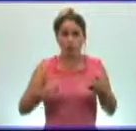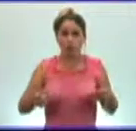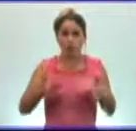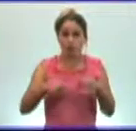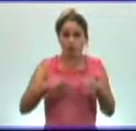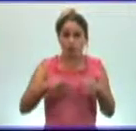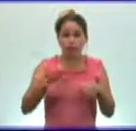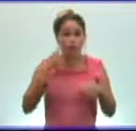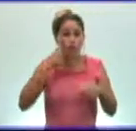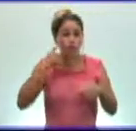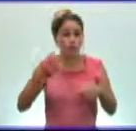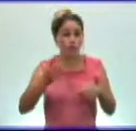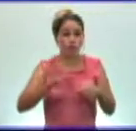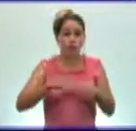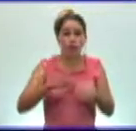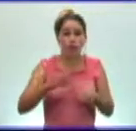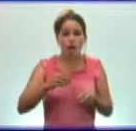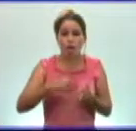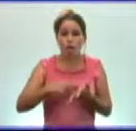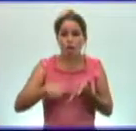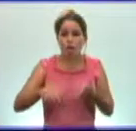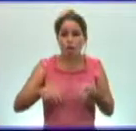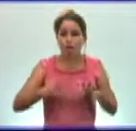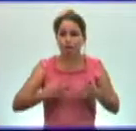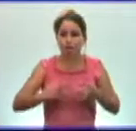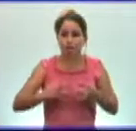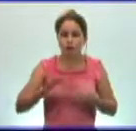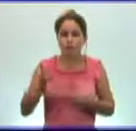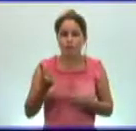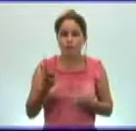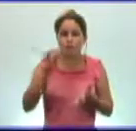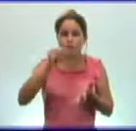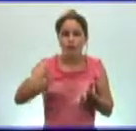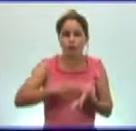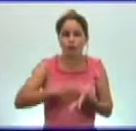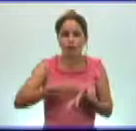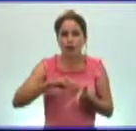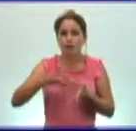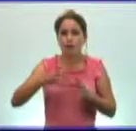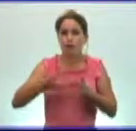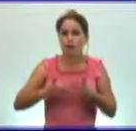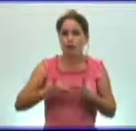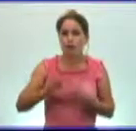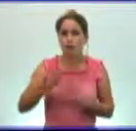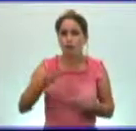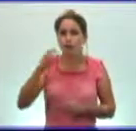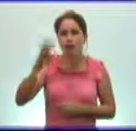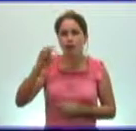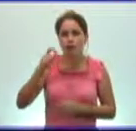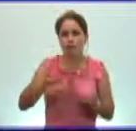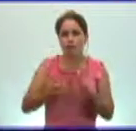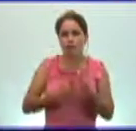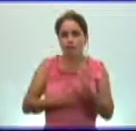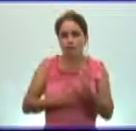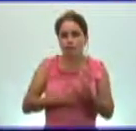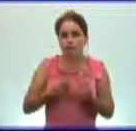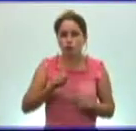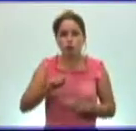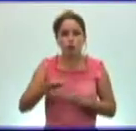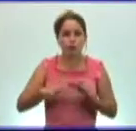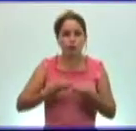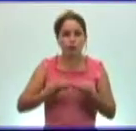fórmula, primero colocamos el símbolo del elemento no metálico y a continuación el símbolo de oxígeno. Veamos un